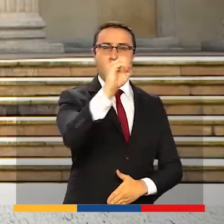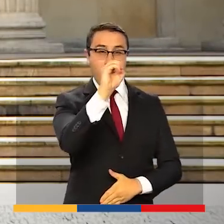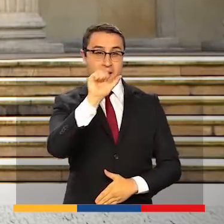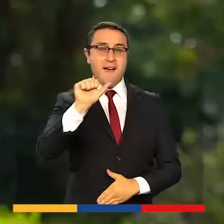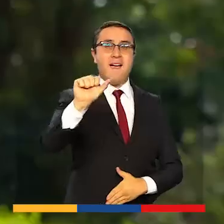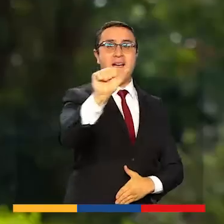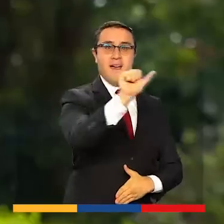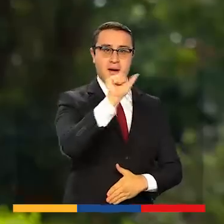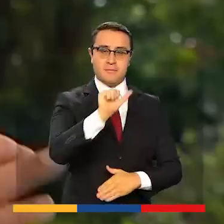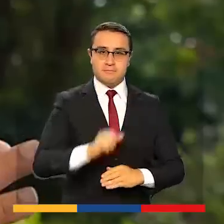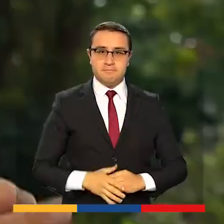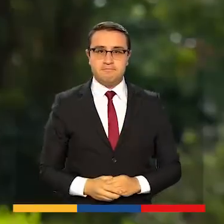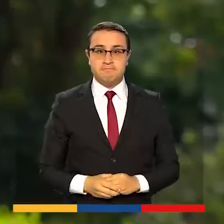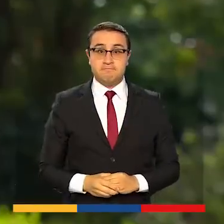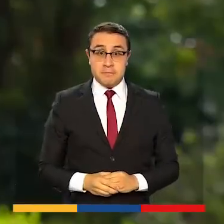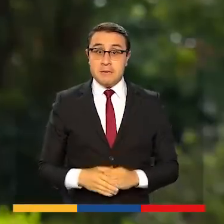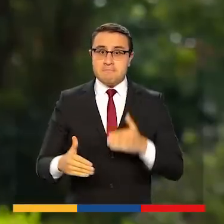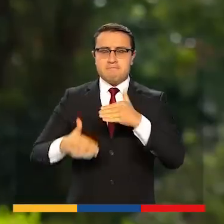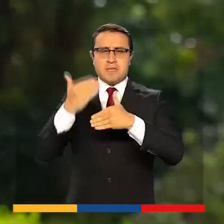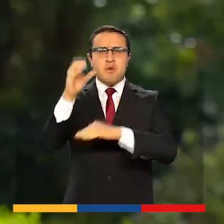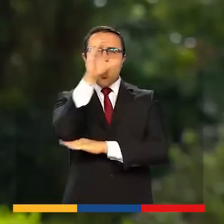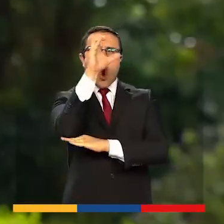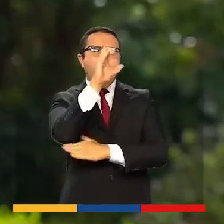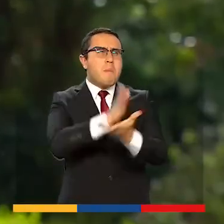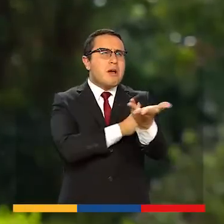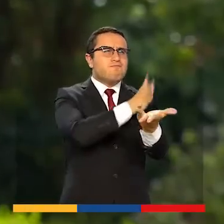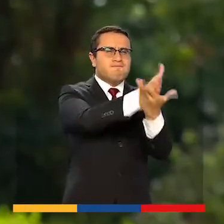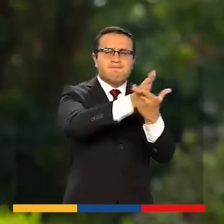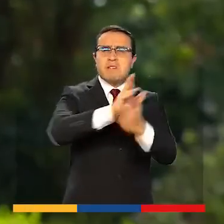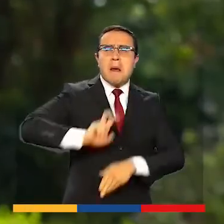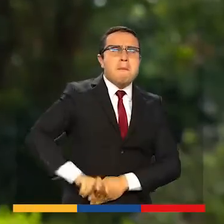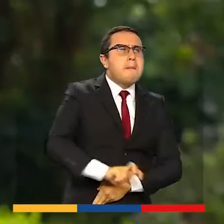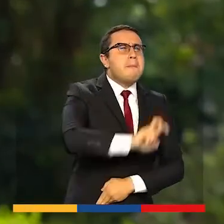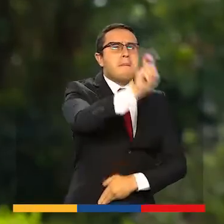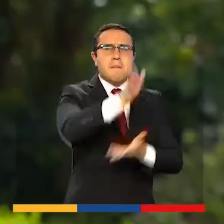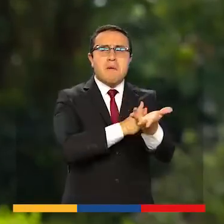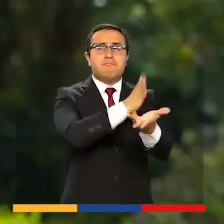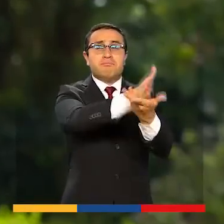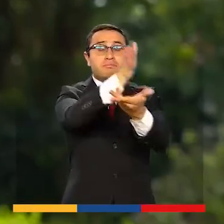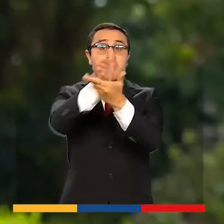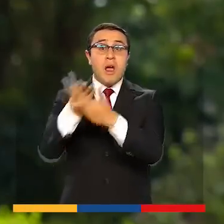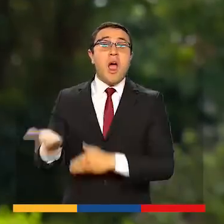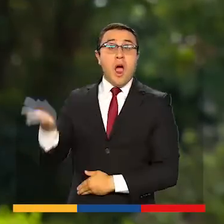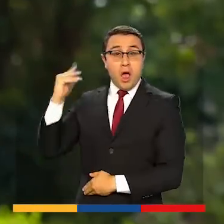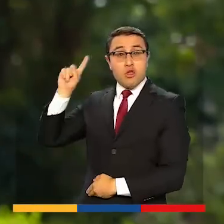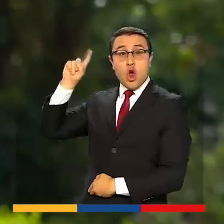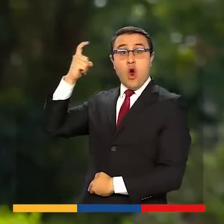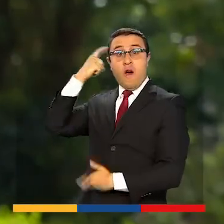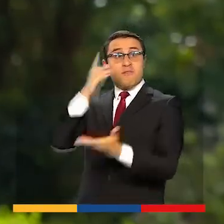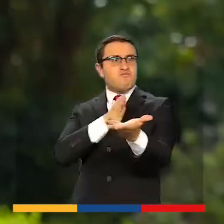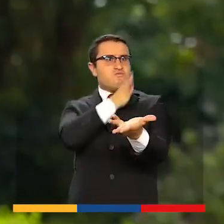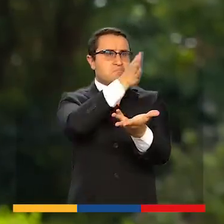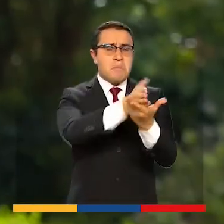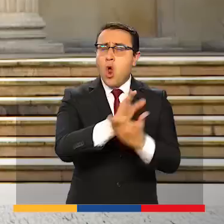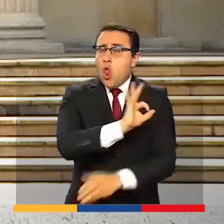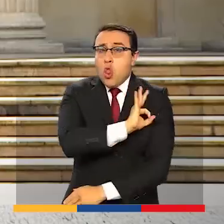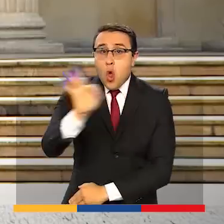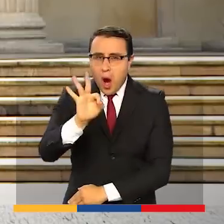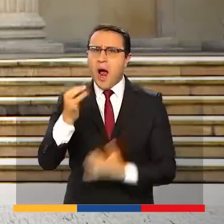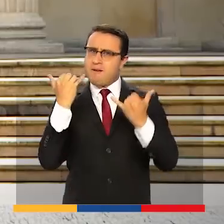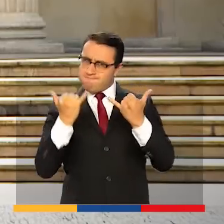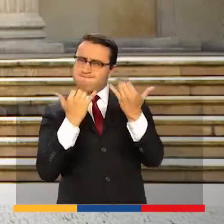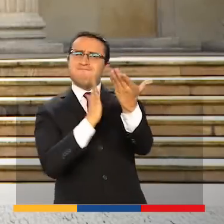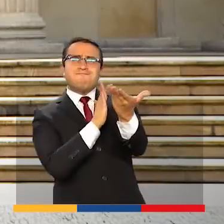todas. Empezamos a recorrer el país, a ir donde los gobiernos nunca habían llegado.